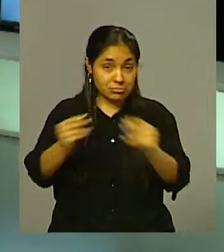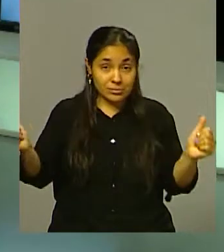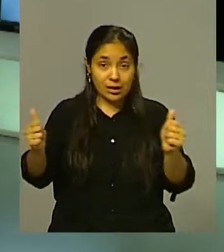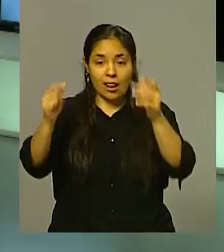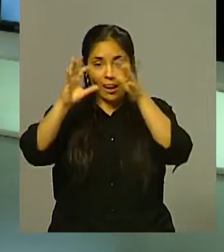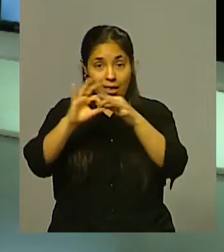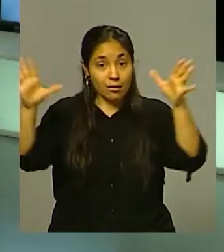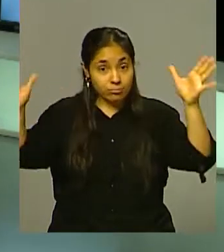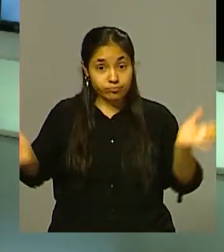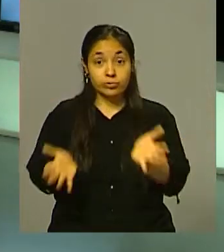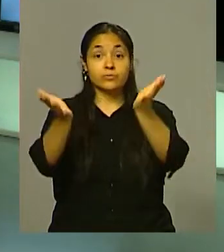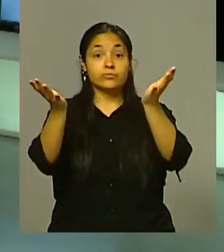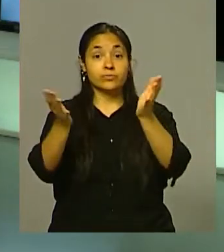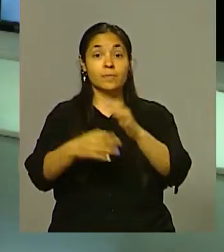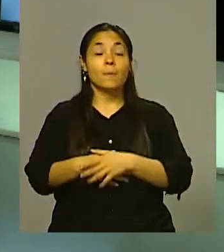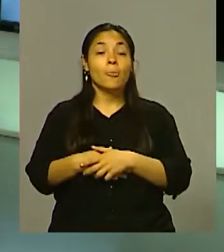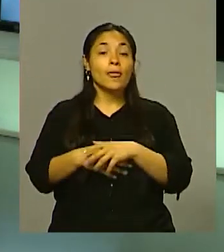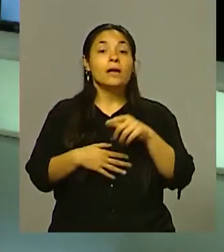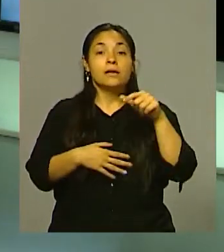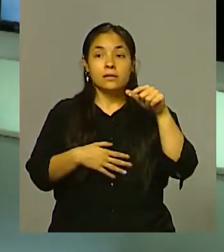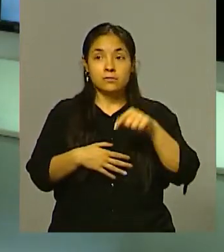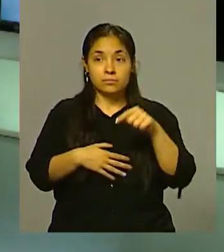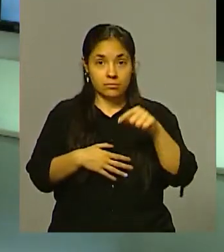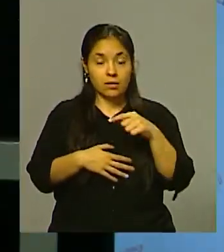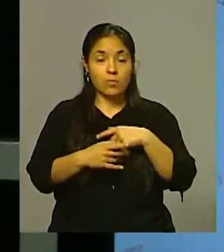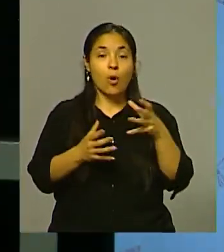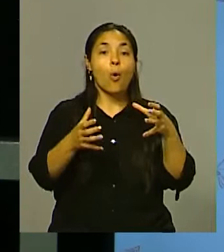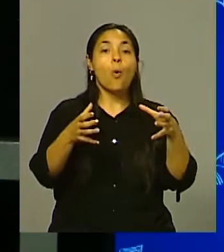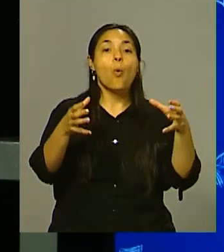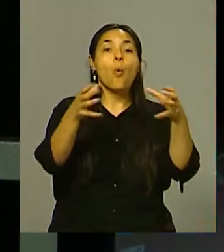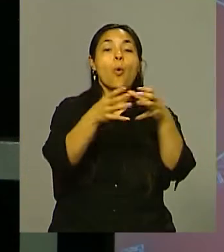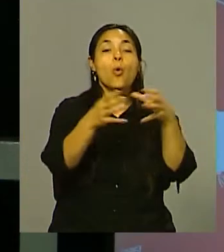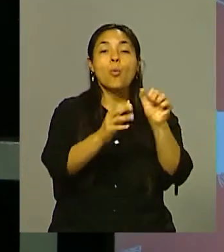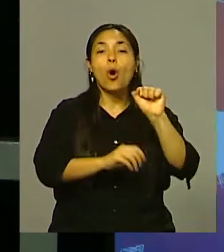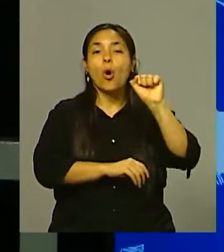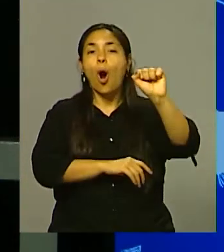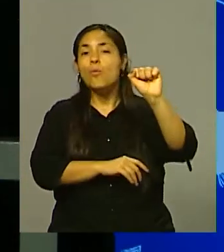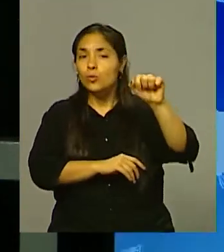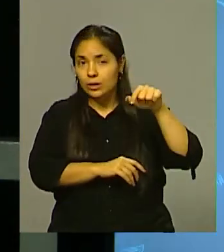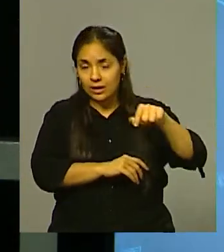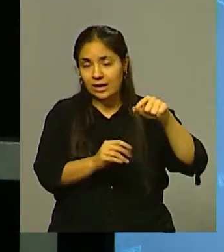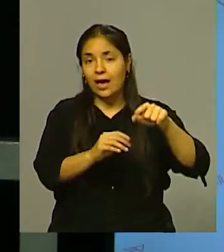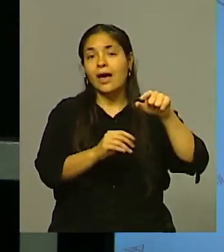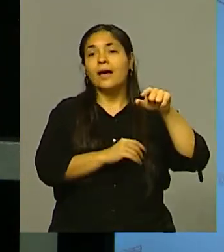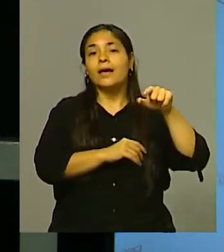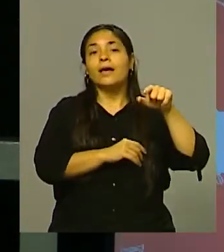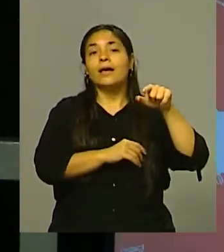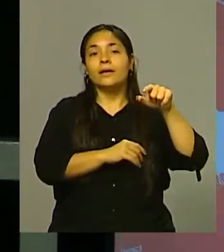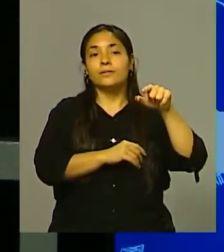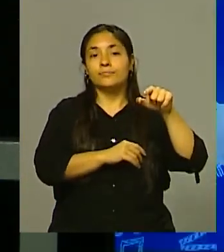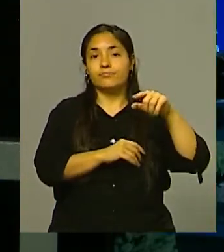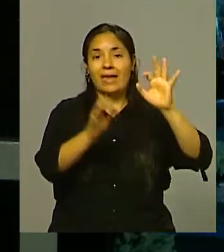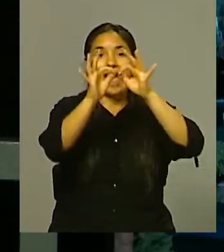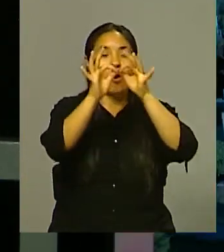liberados, en ese momento el Partido Comunista de toda Europa tiene una fuerza increíble,